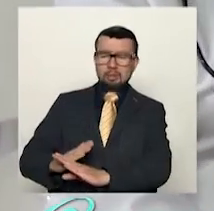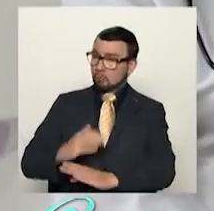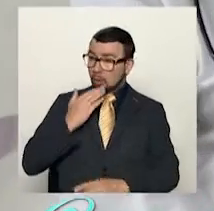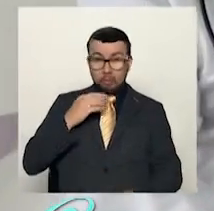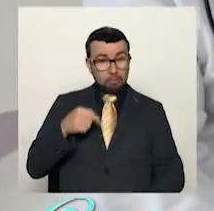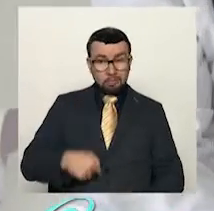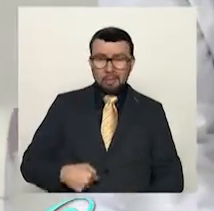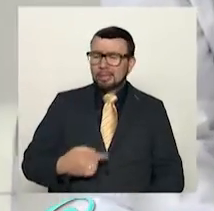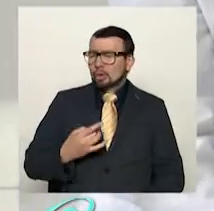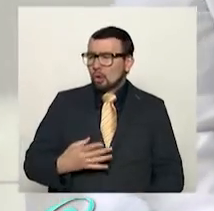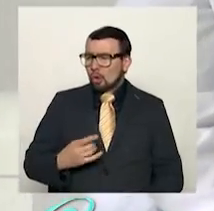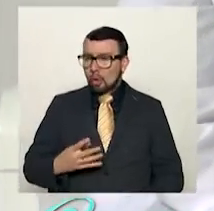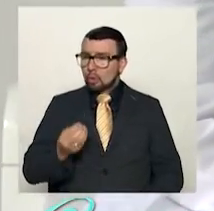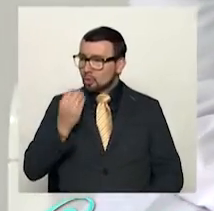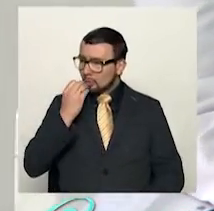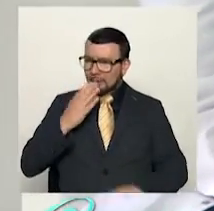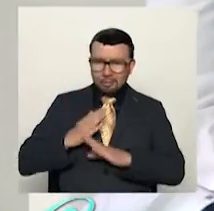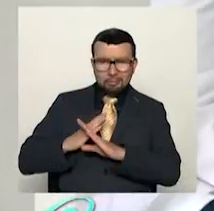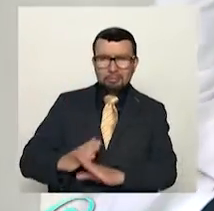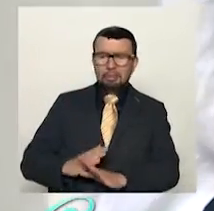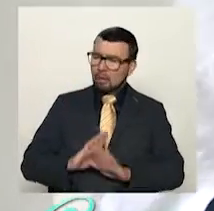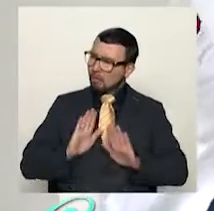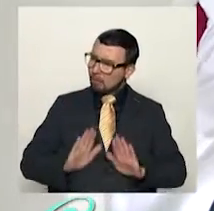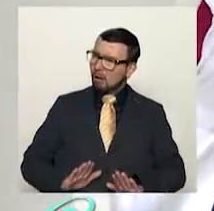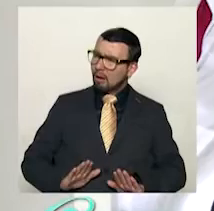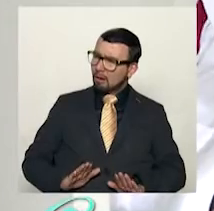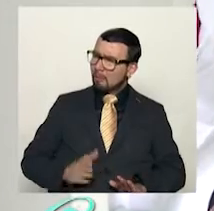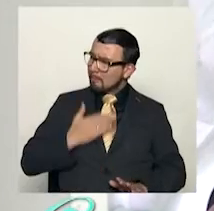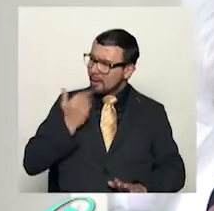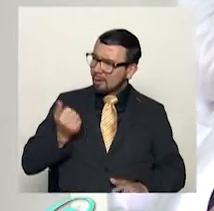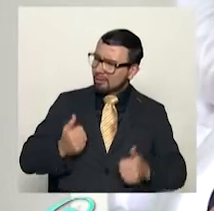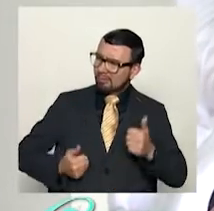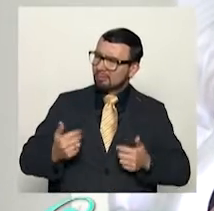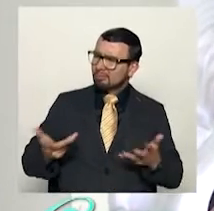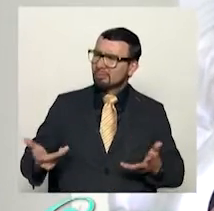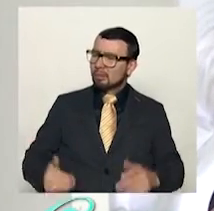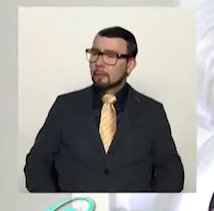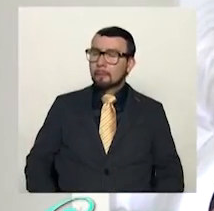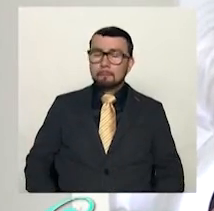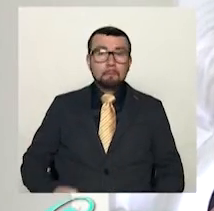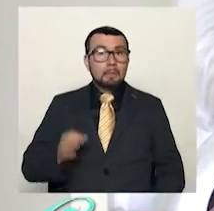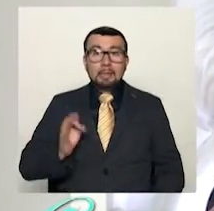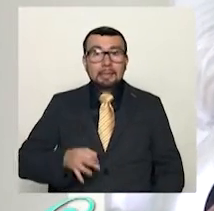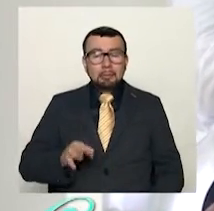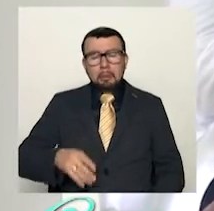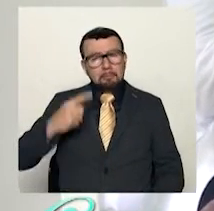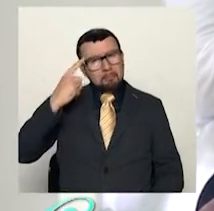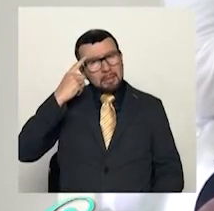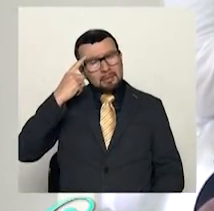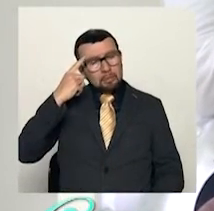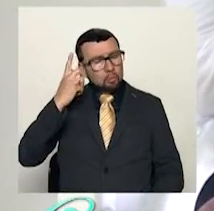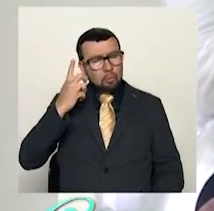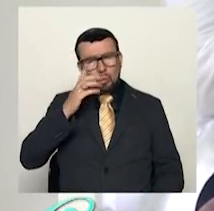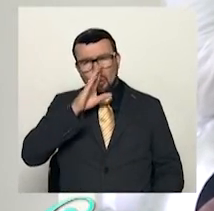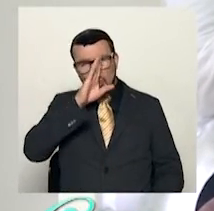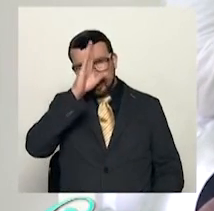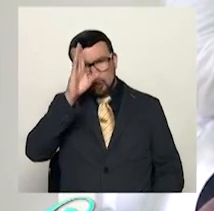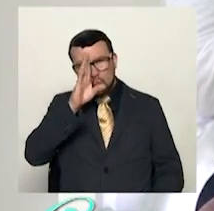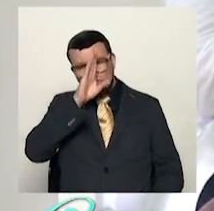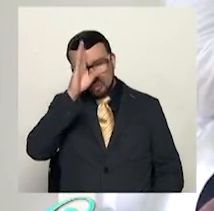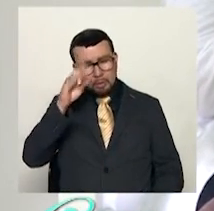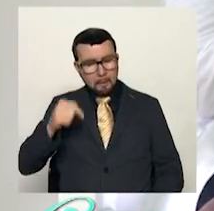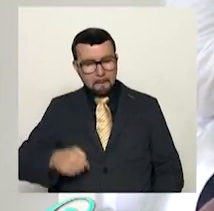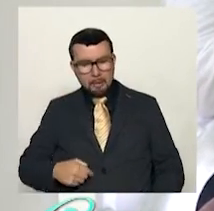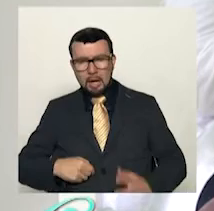dolor, hacer un ayuno y dejar quieto el organismo. Como uno siempre pensar en lo más común, lo que les decía ahorita, lo